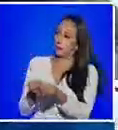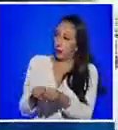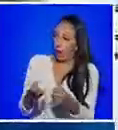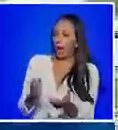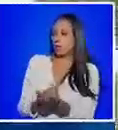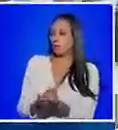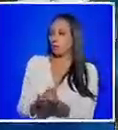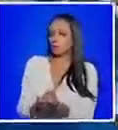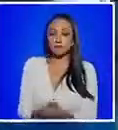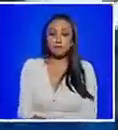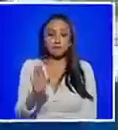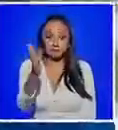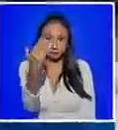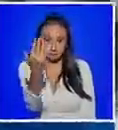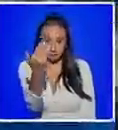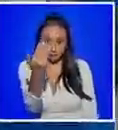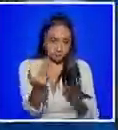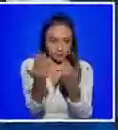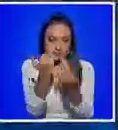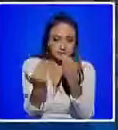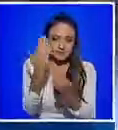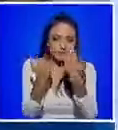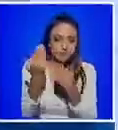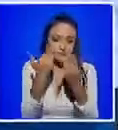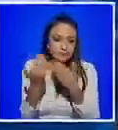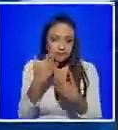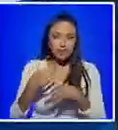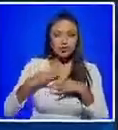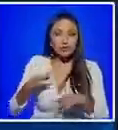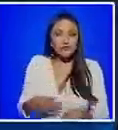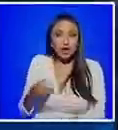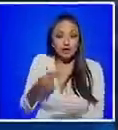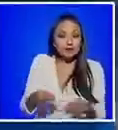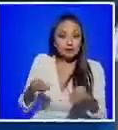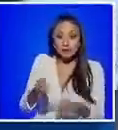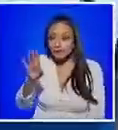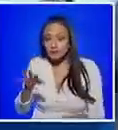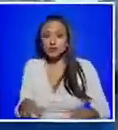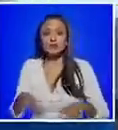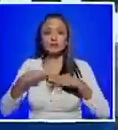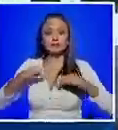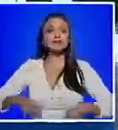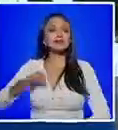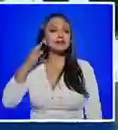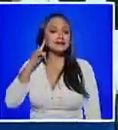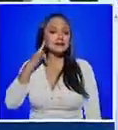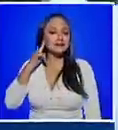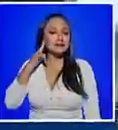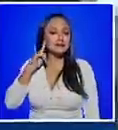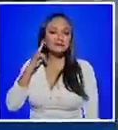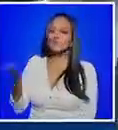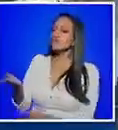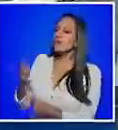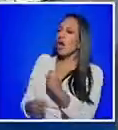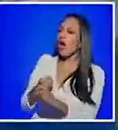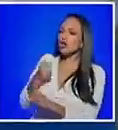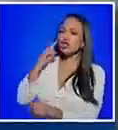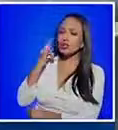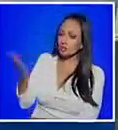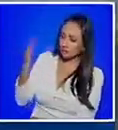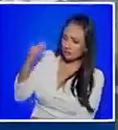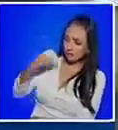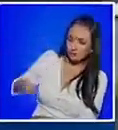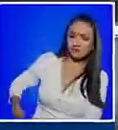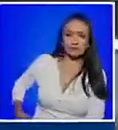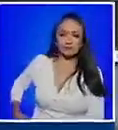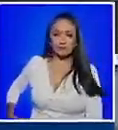mi vecina. Y acá, venga para acá los uniformes, a que muestre, mire... Este uniforme para una niña de cuántos años será, mi vecina. Pásese por acá.